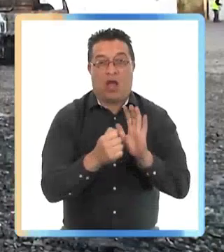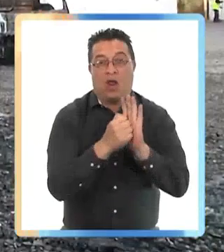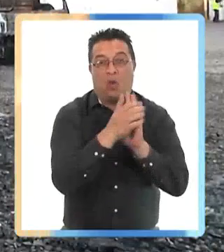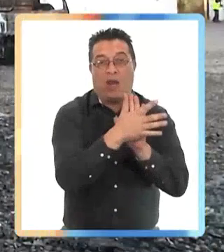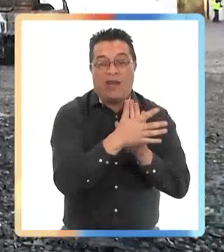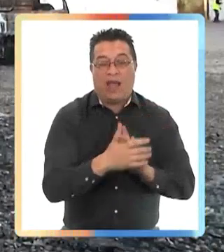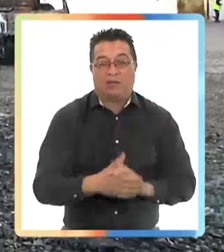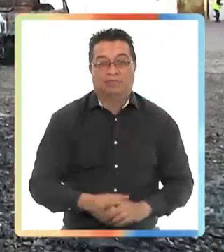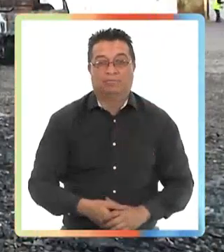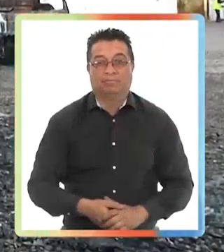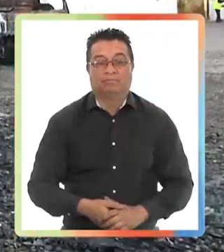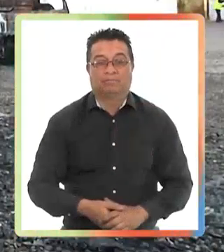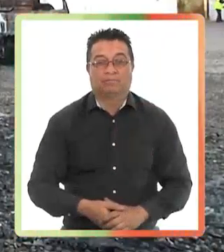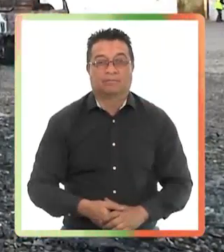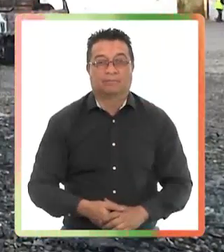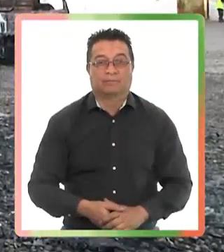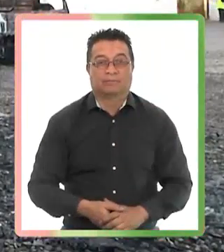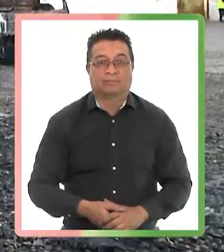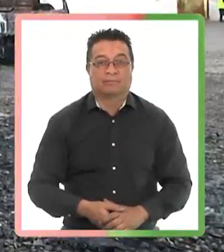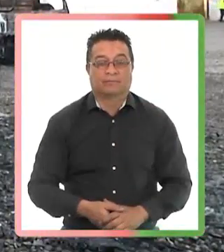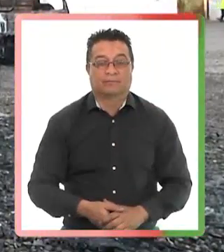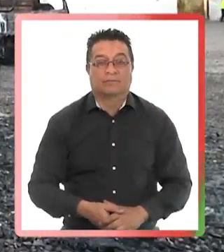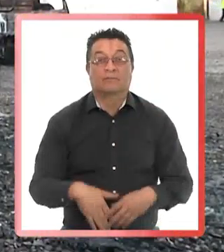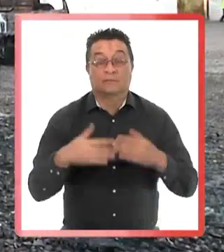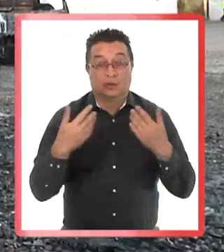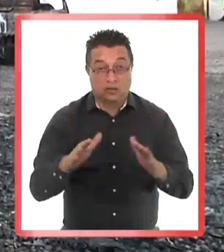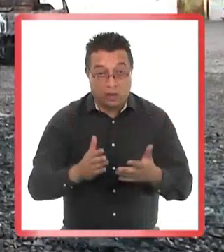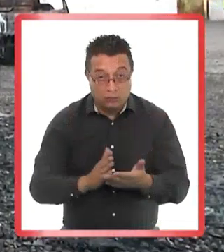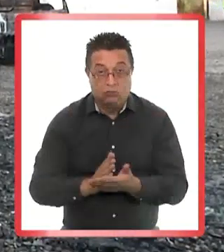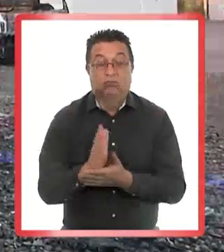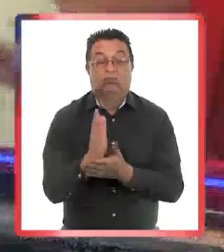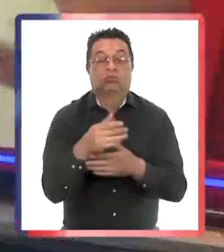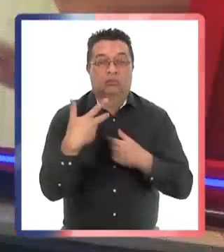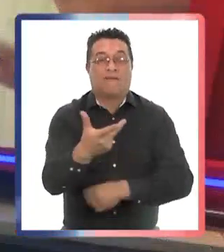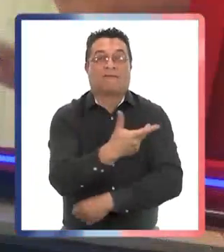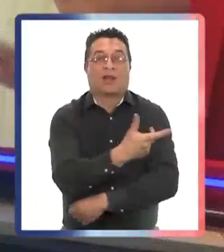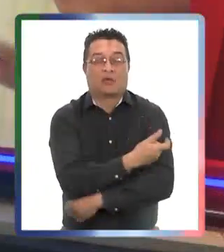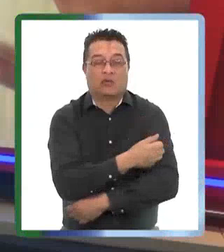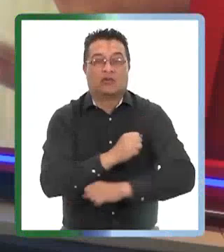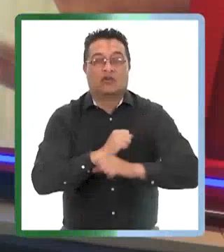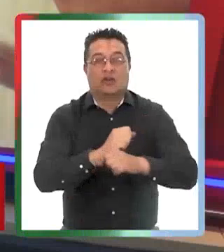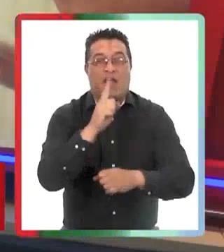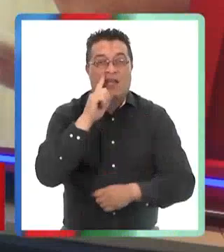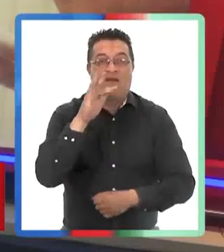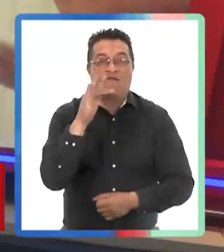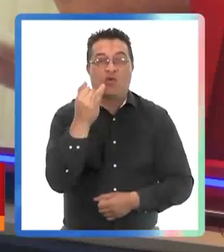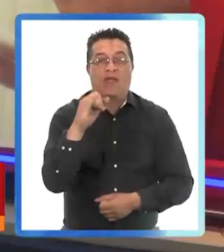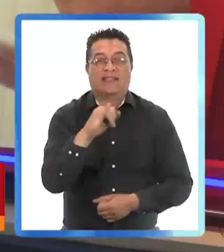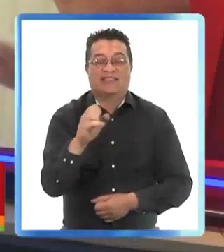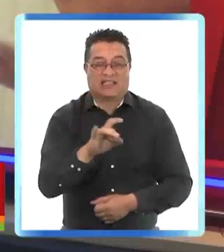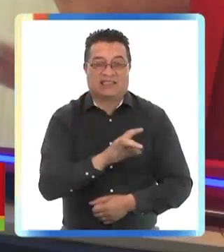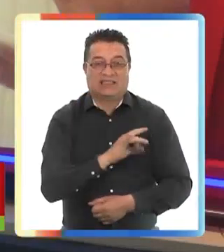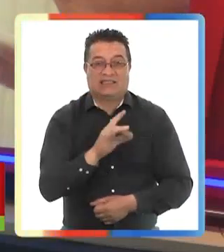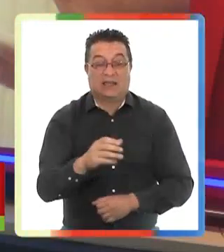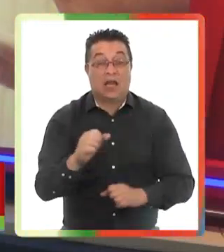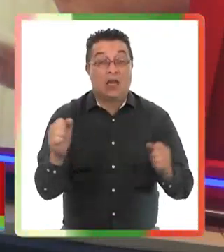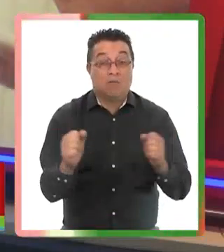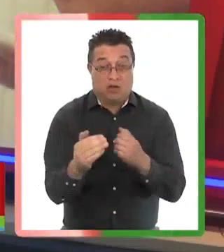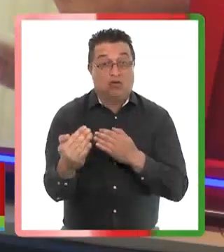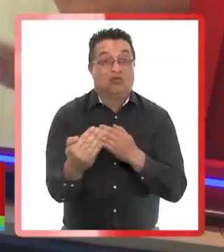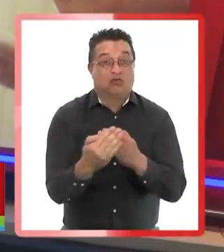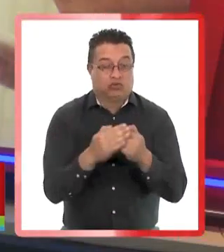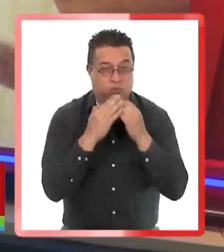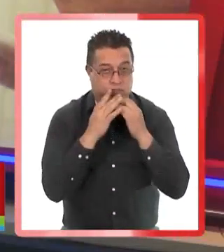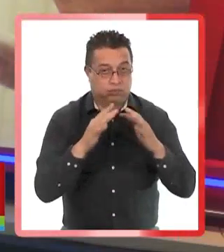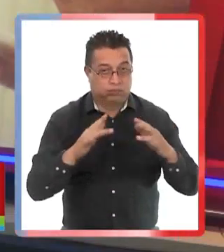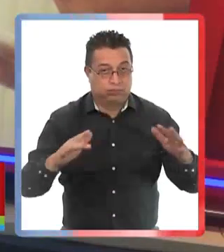total de atentados incendiarios este año en la Araucanía. Ya está en marcha la aplicación de la vacuna contra la influenza en todo